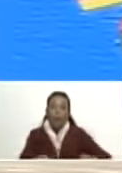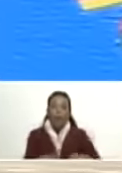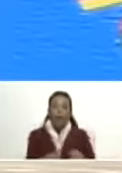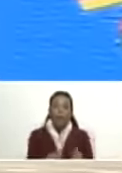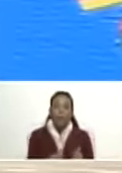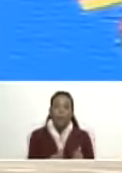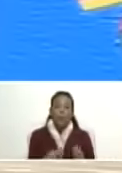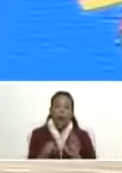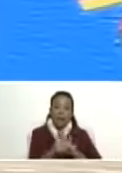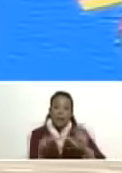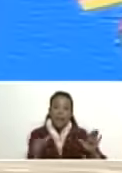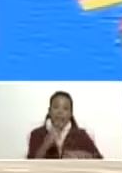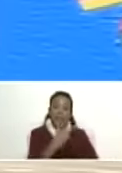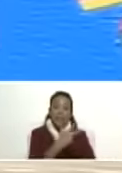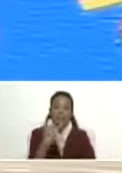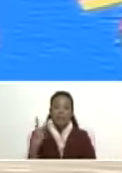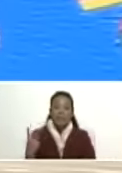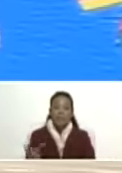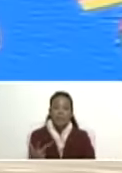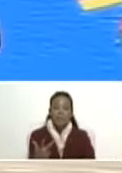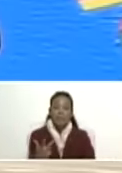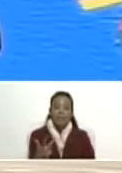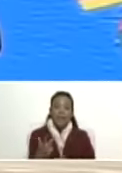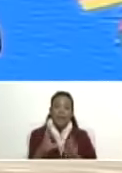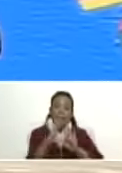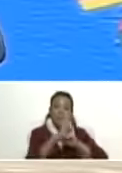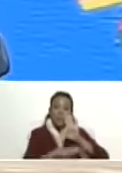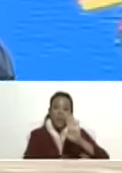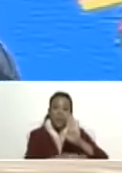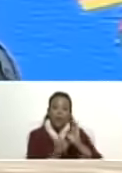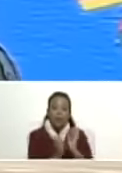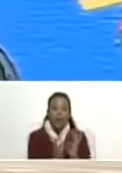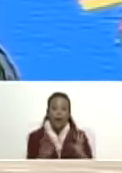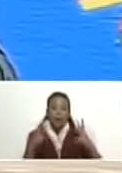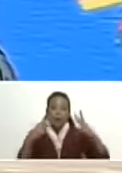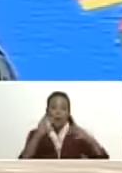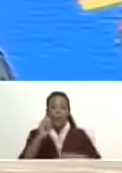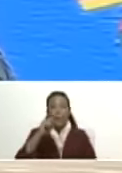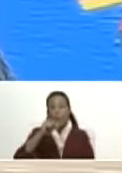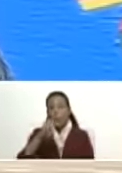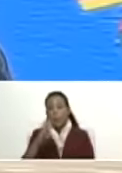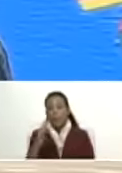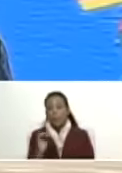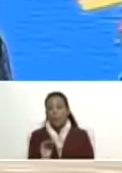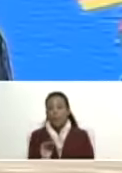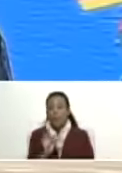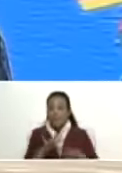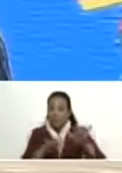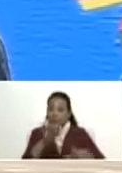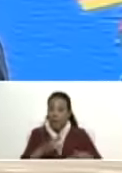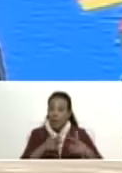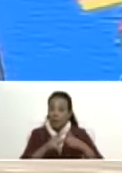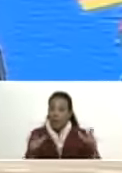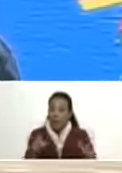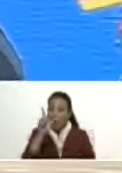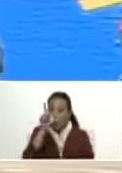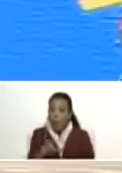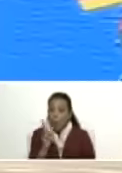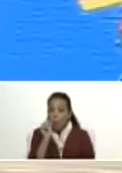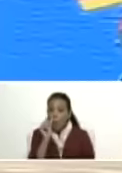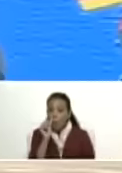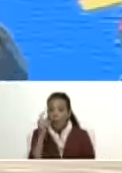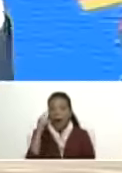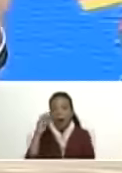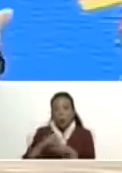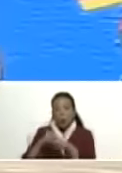contenida en el artículo 33 de la Carta de Naciones Unidas. El secretario general de Naciones Unidas